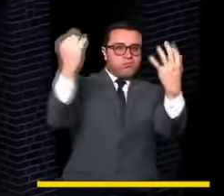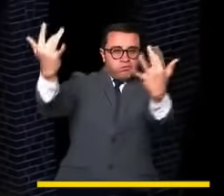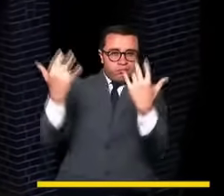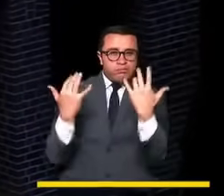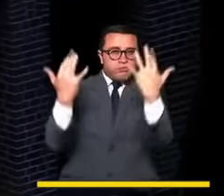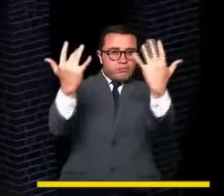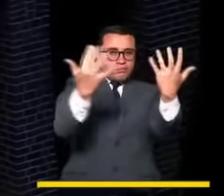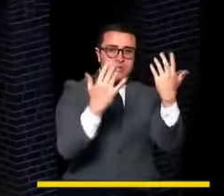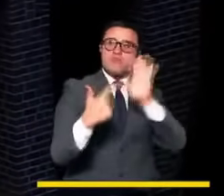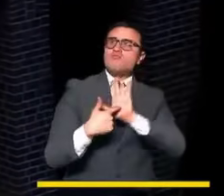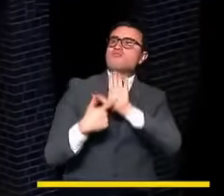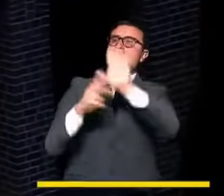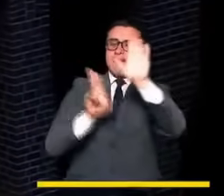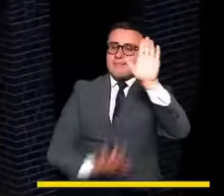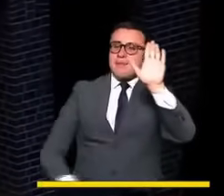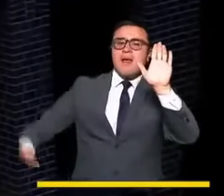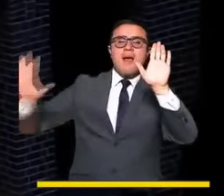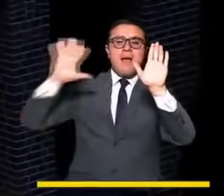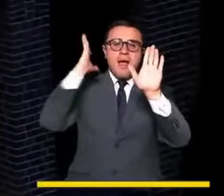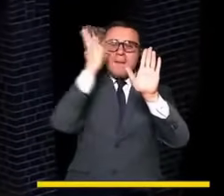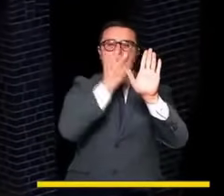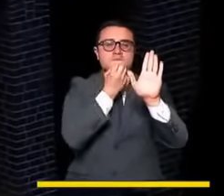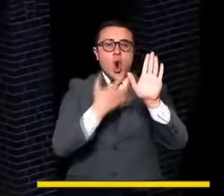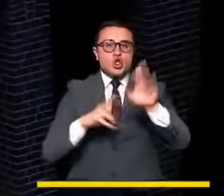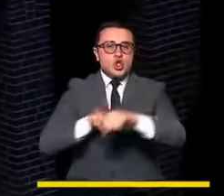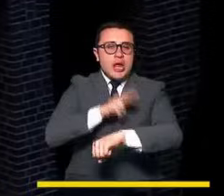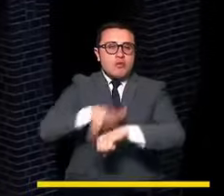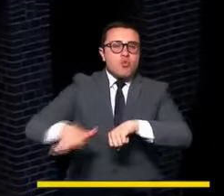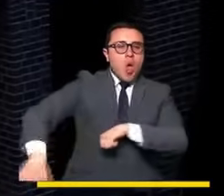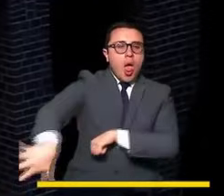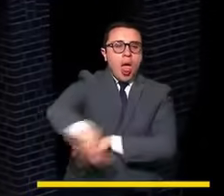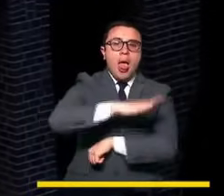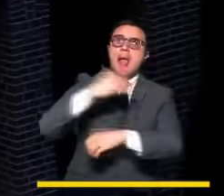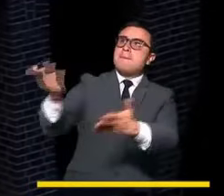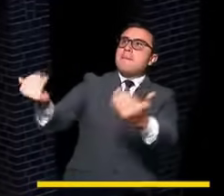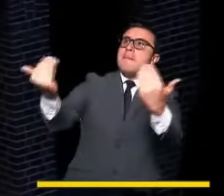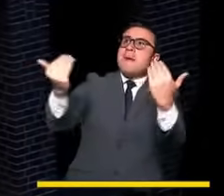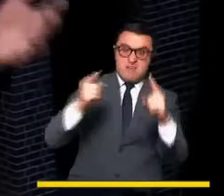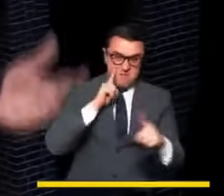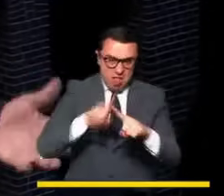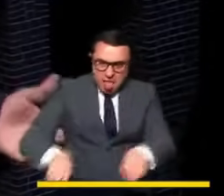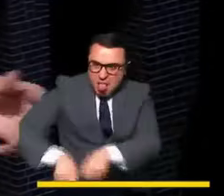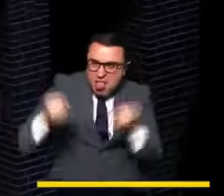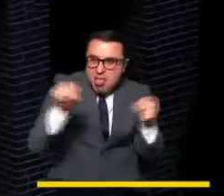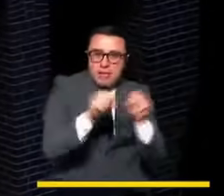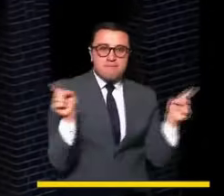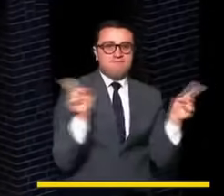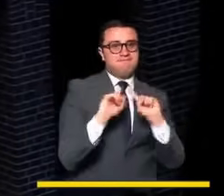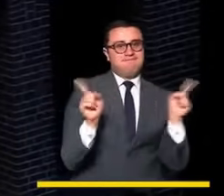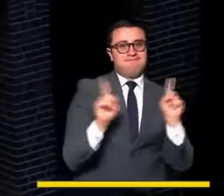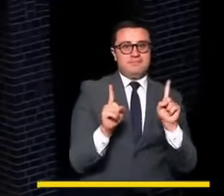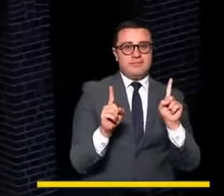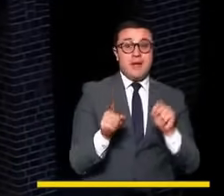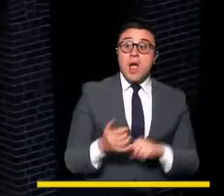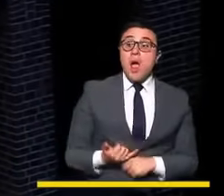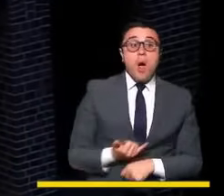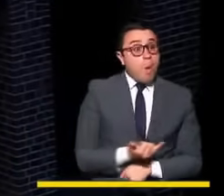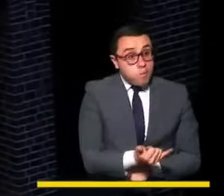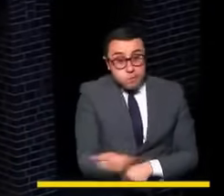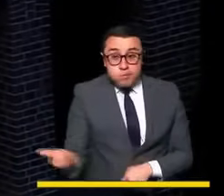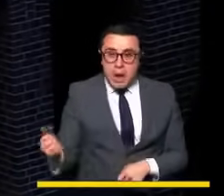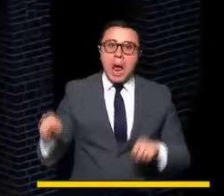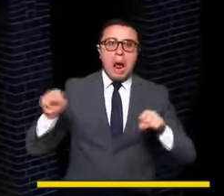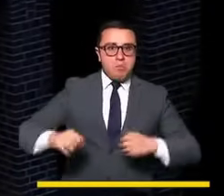belleza natural sin perderla. No es para depredarla. Aquí hay una red de servicios entonces que ofrecer.